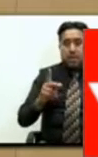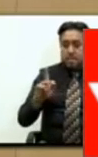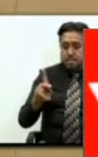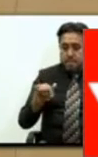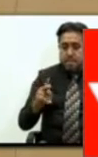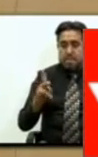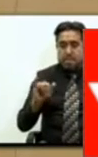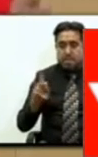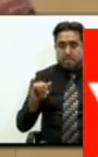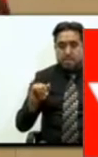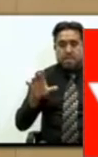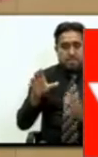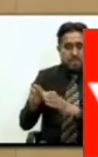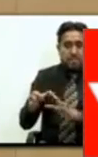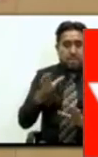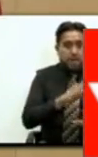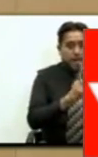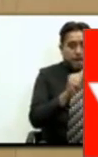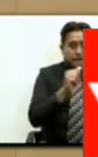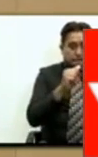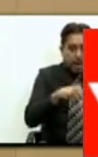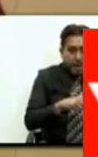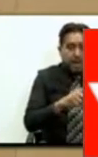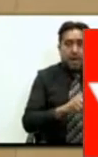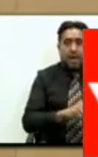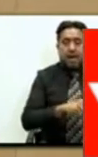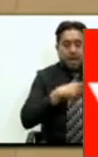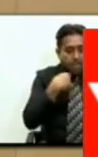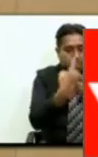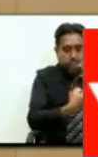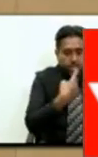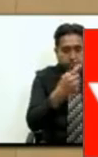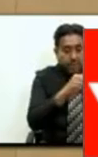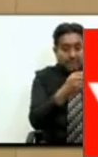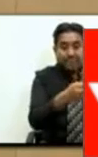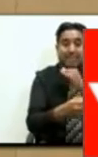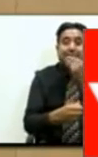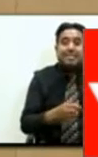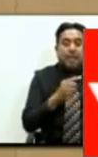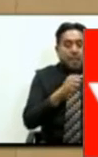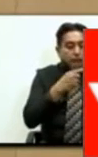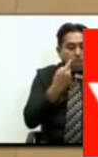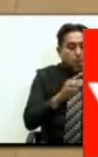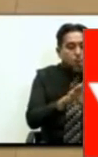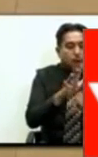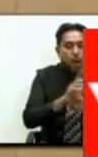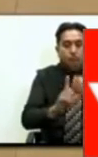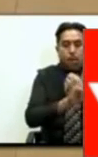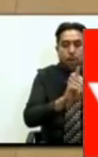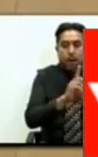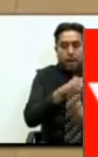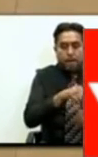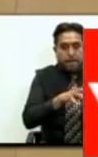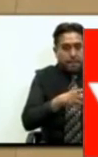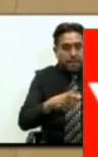izquierda con el perro y demás partidos políticos estaban parlando estaban discutiendo estaban exponiendo los grandes problemas del país y